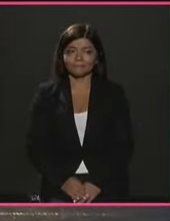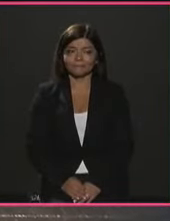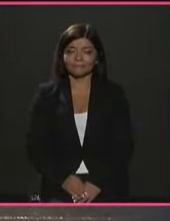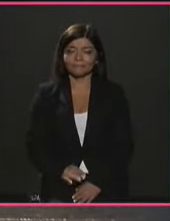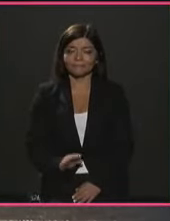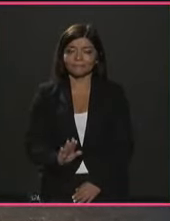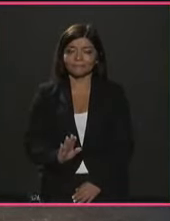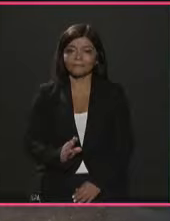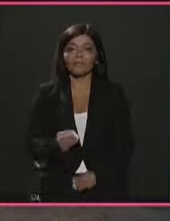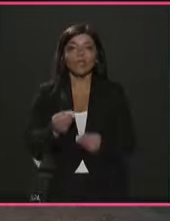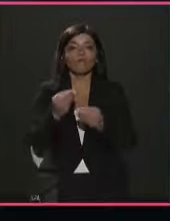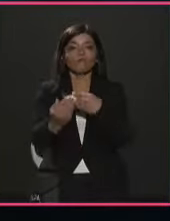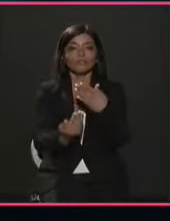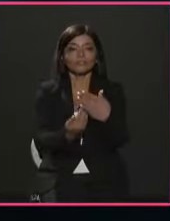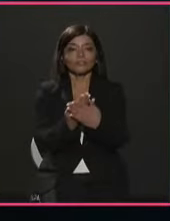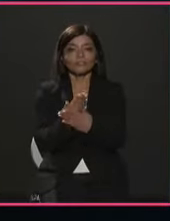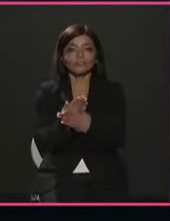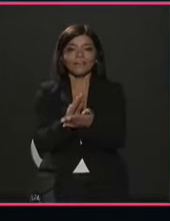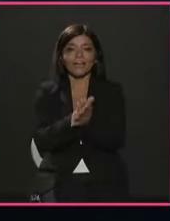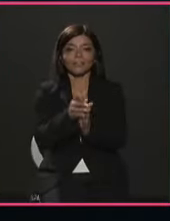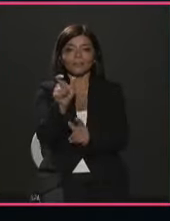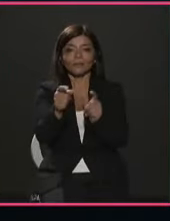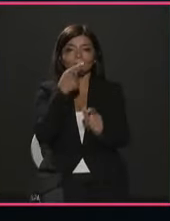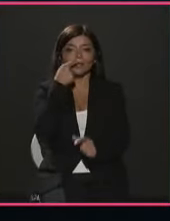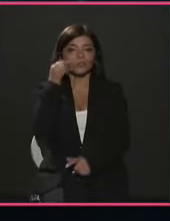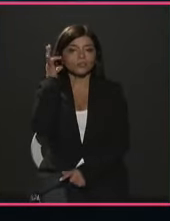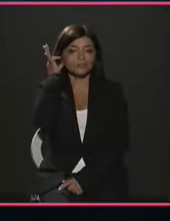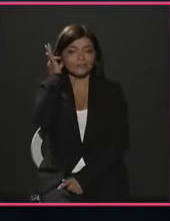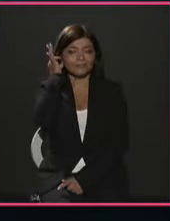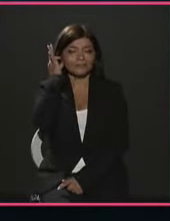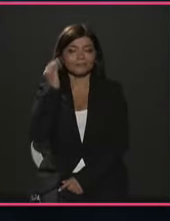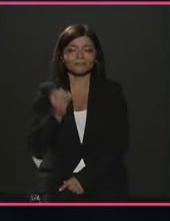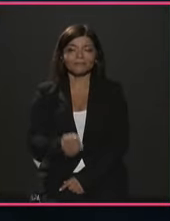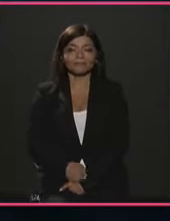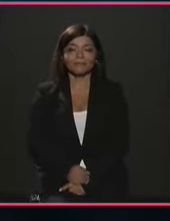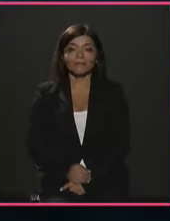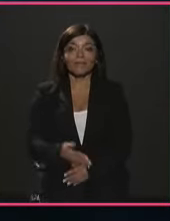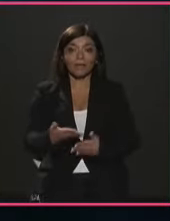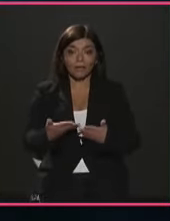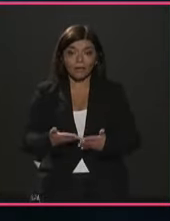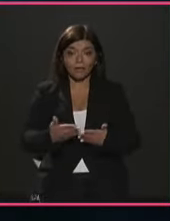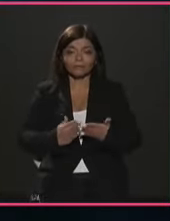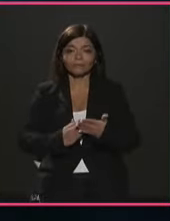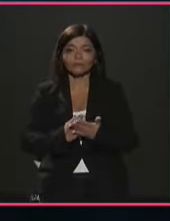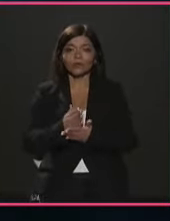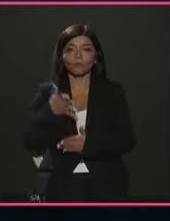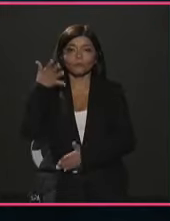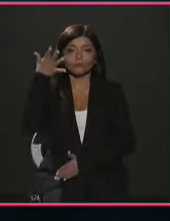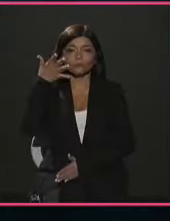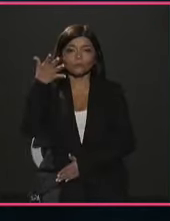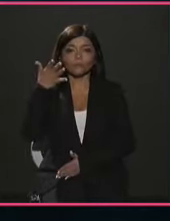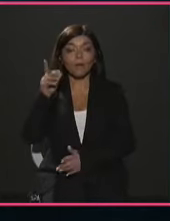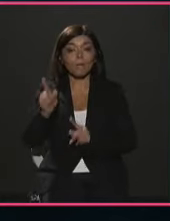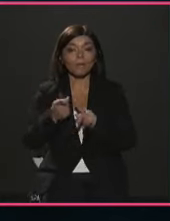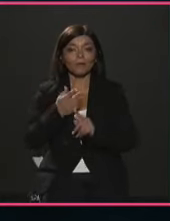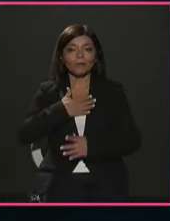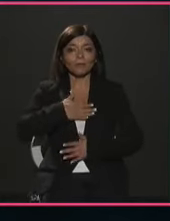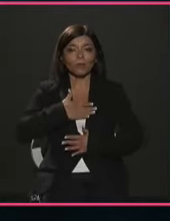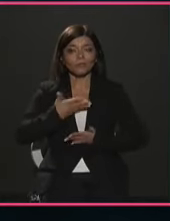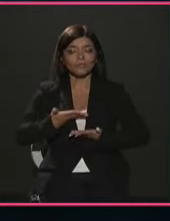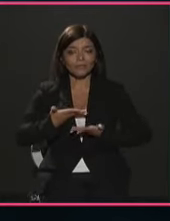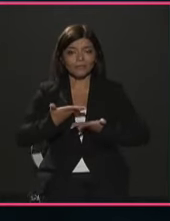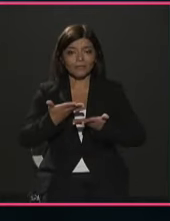favor buenos todas y a todos antes de comenzar con mi exposición me gustaría ofrecerle